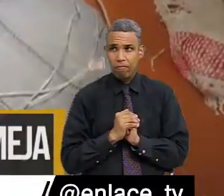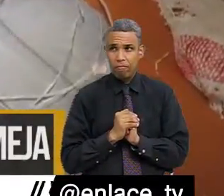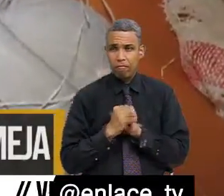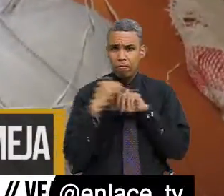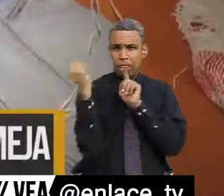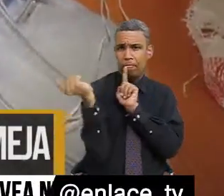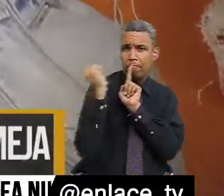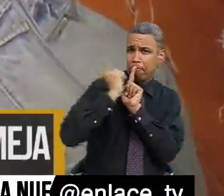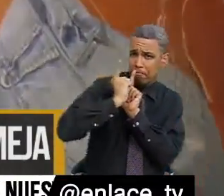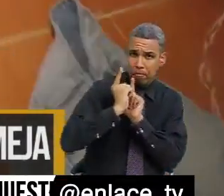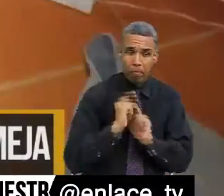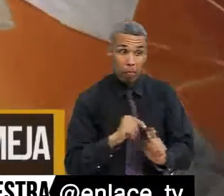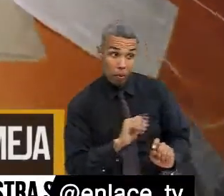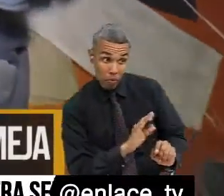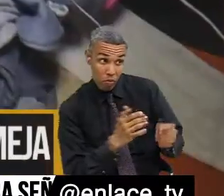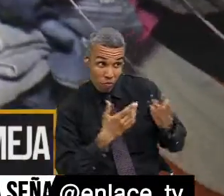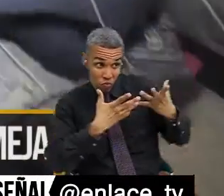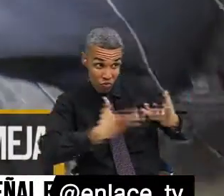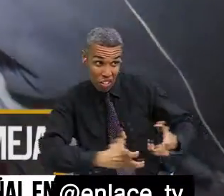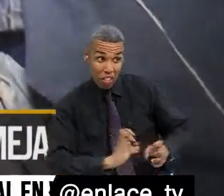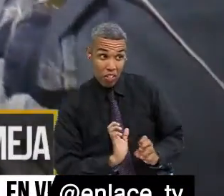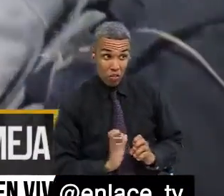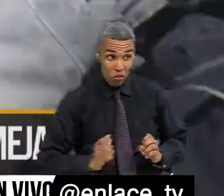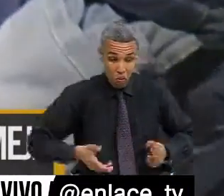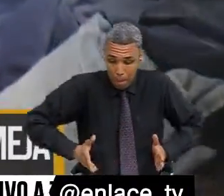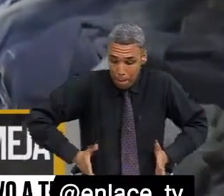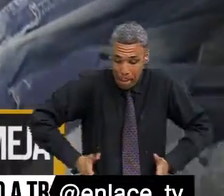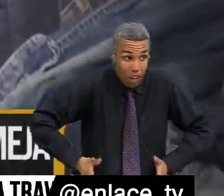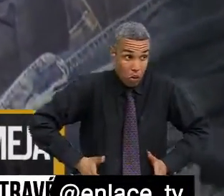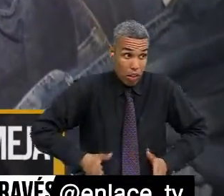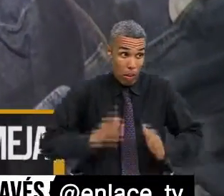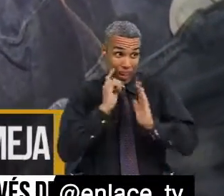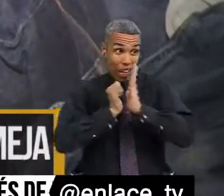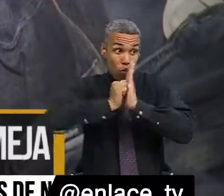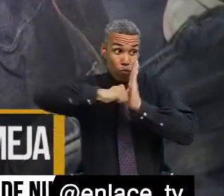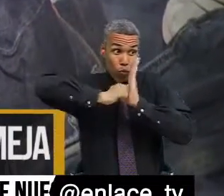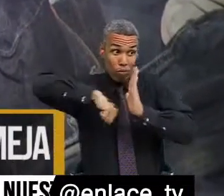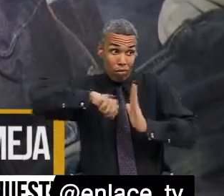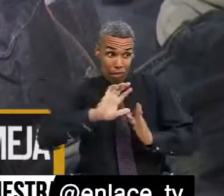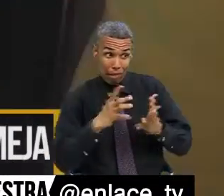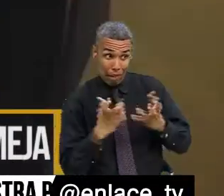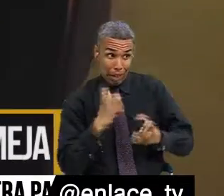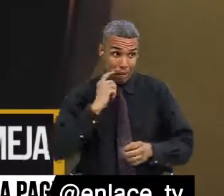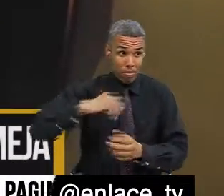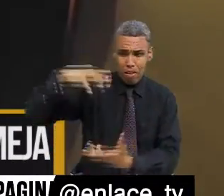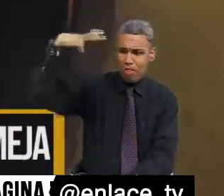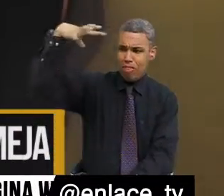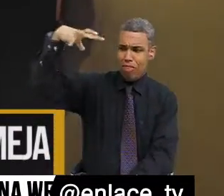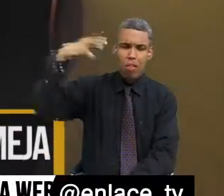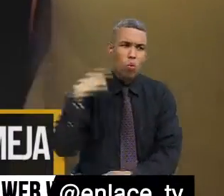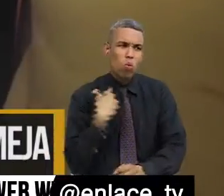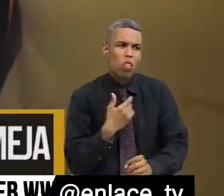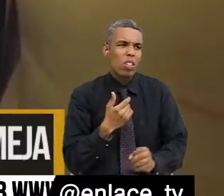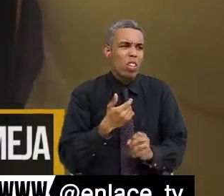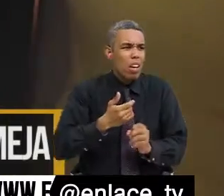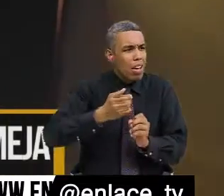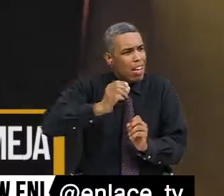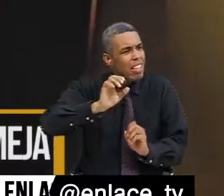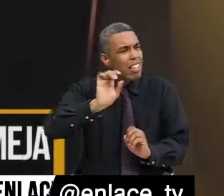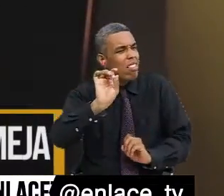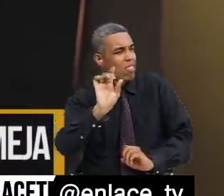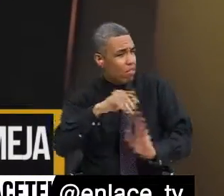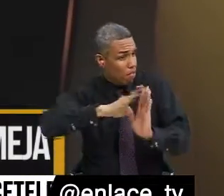pantalones a 15 mil pesos, tenían como 10 a 15 sacos de ropa. Ellos me muestran toda la ropa, me muestran una ropa en